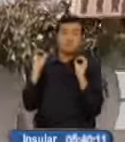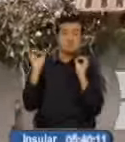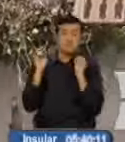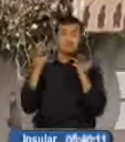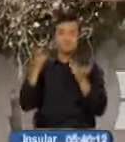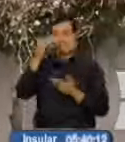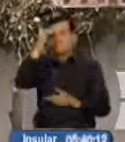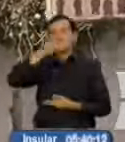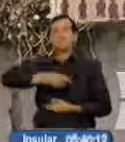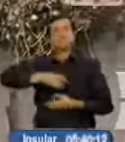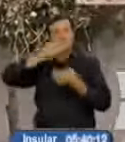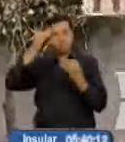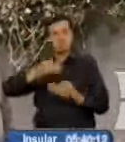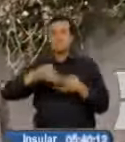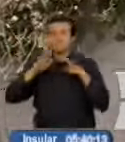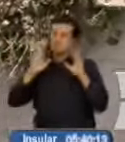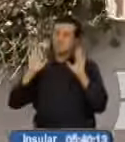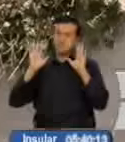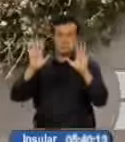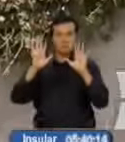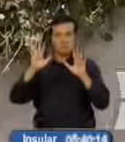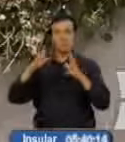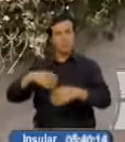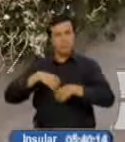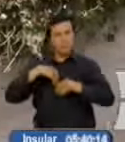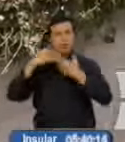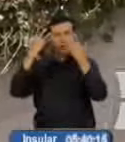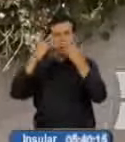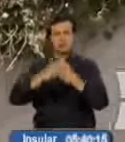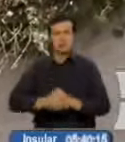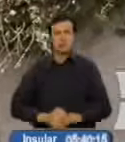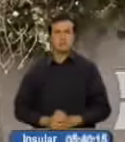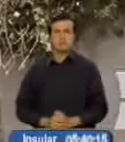lo que decidieron realizar este plantón como medida de protesta.